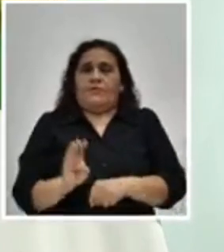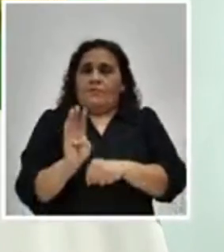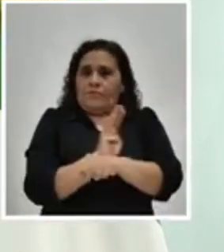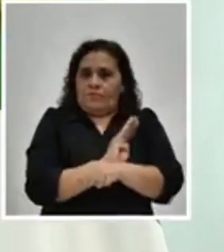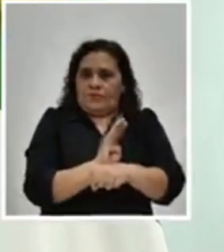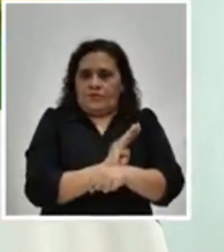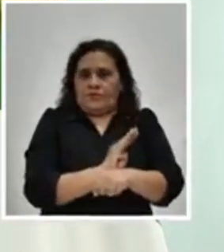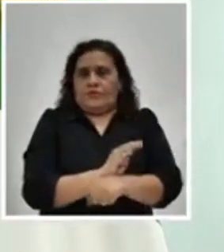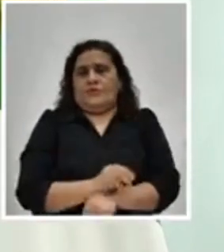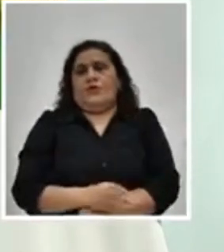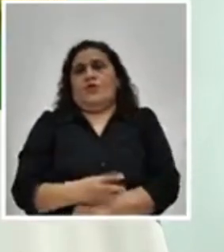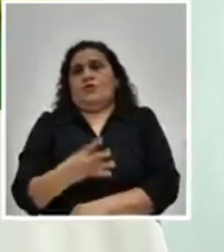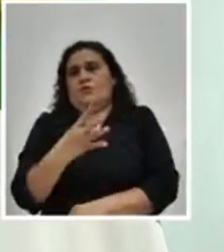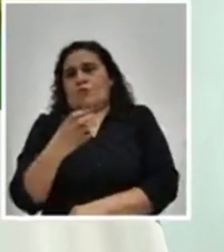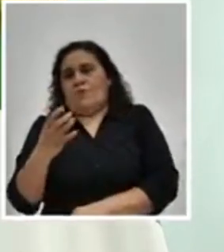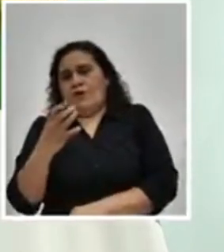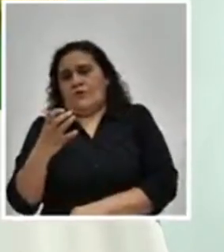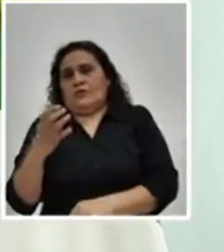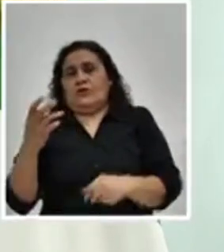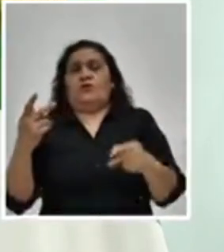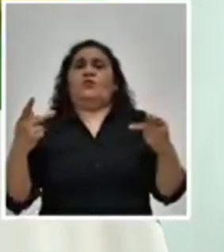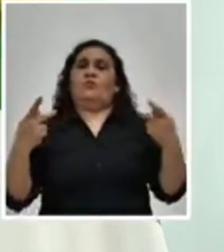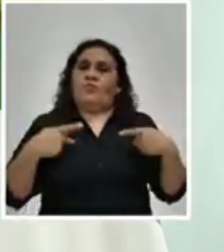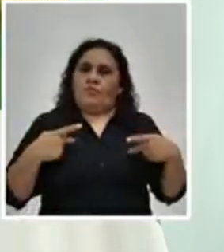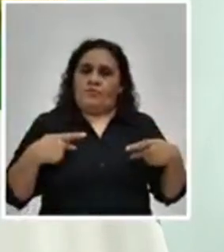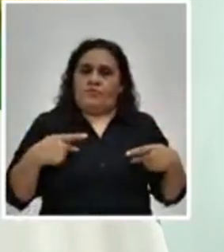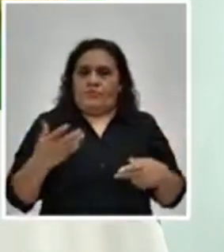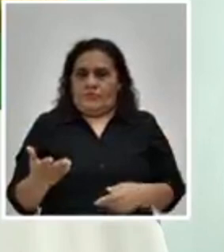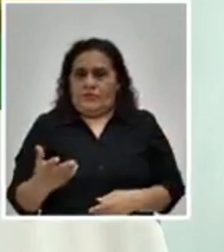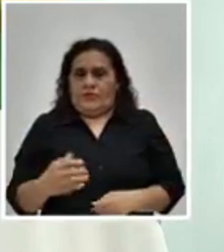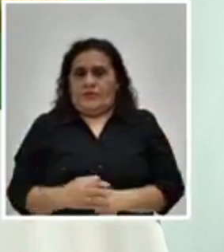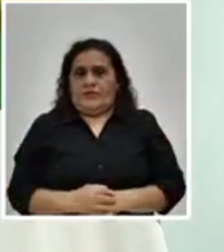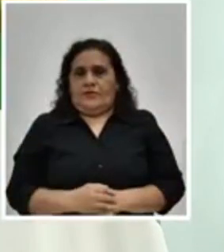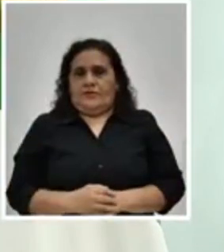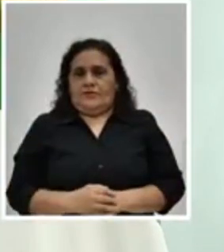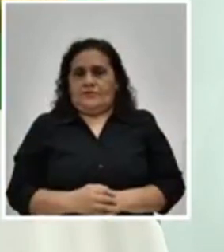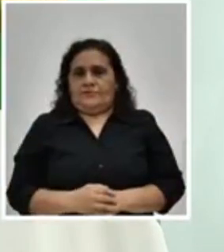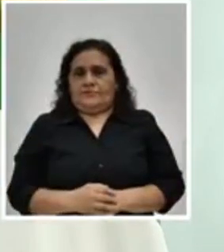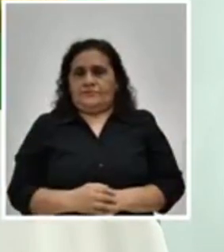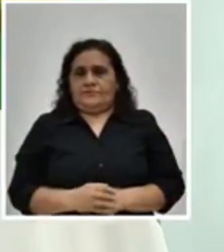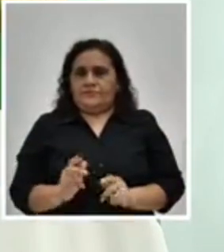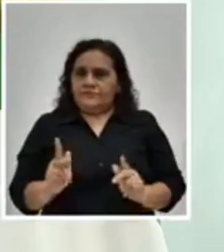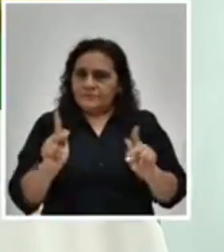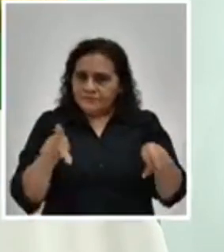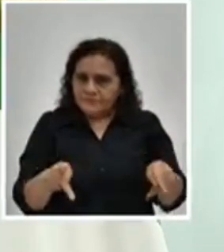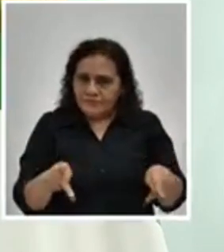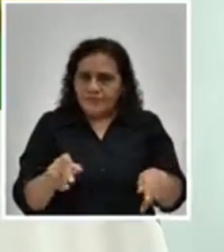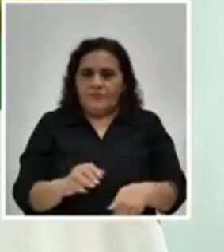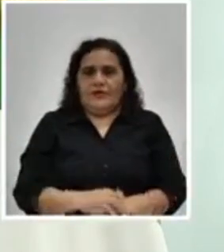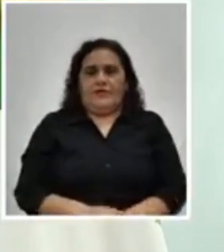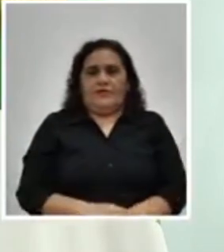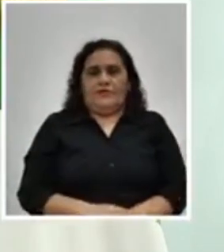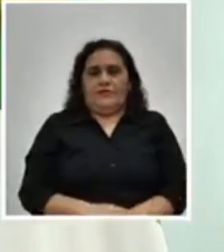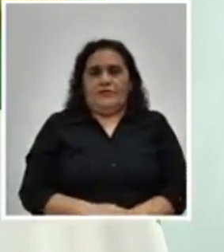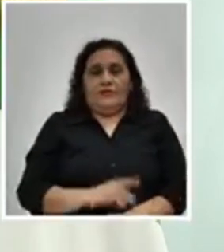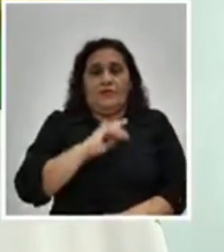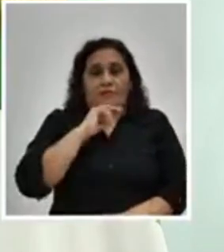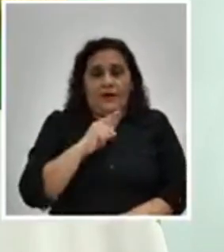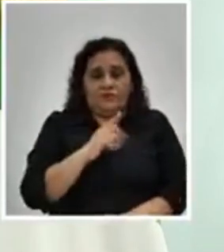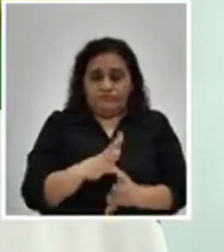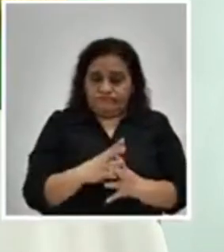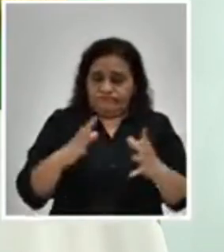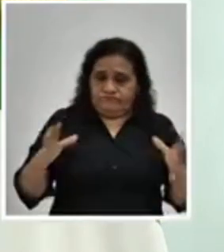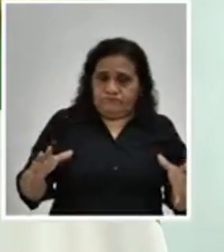de a otros 420 habitantes de la cabecera municipal. Para mejorar y ampliar